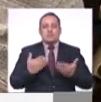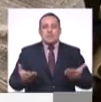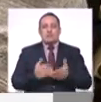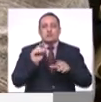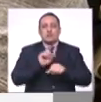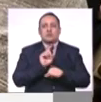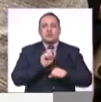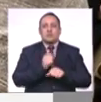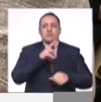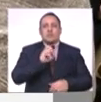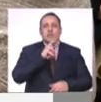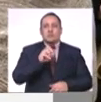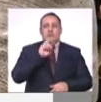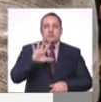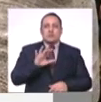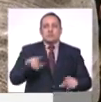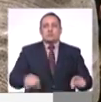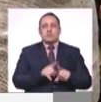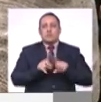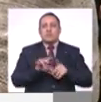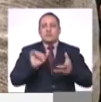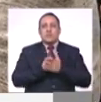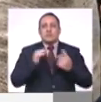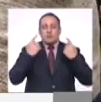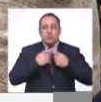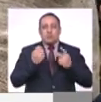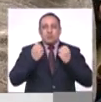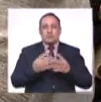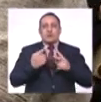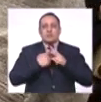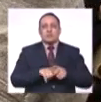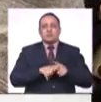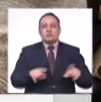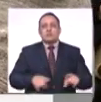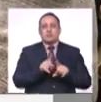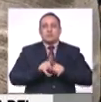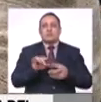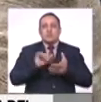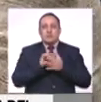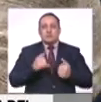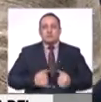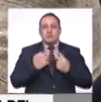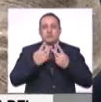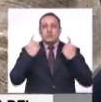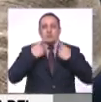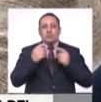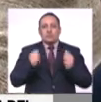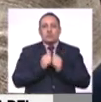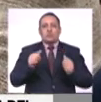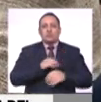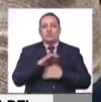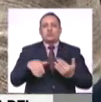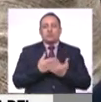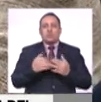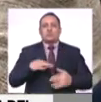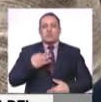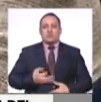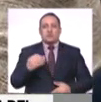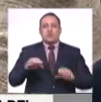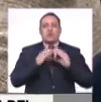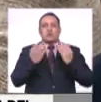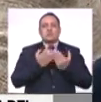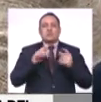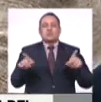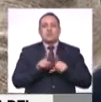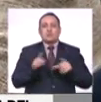para el 2025, ¿no? Para el buen inicio del año escolar. Entonces, estamos teniendo en cuenta todo esto, señora congresista,